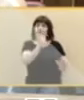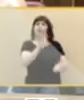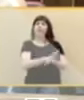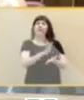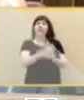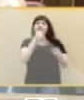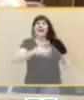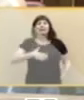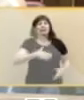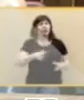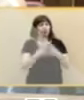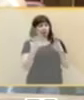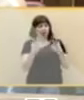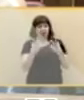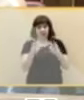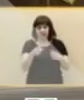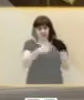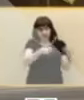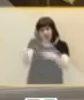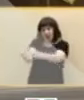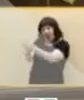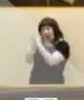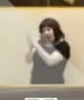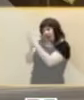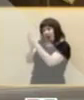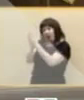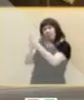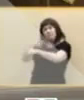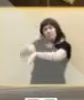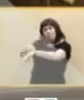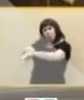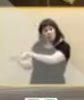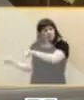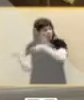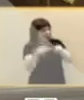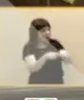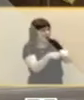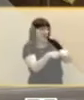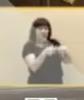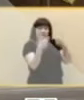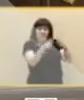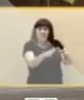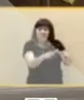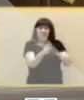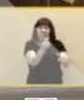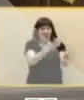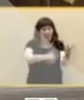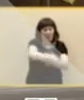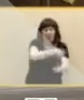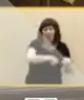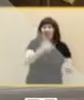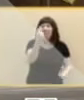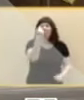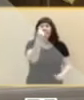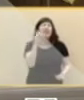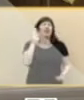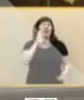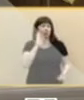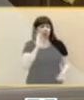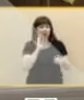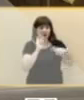expliquen. Cuando que si sale Espejel, iban los de Podemos enseguida a decir que es amiga de Cospedal. Bueno, y pero, si, pero en cualquier caso, hemos pasado del ruido de sable al ruido